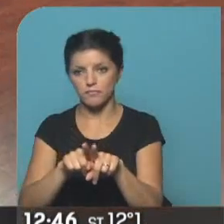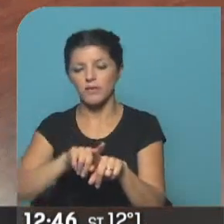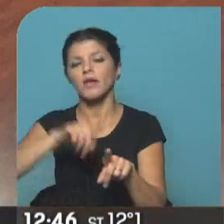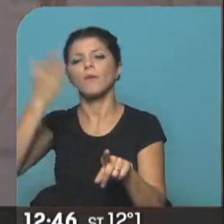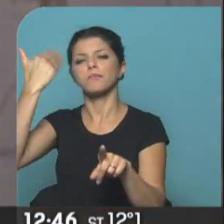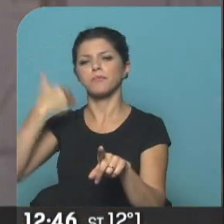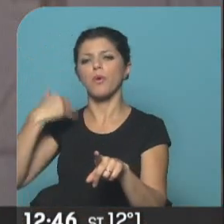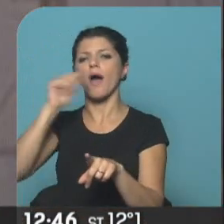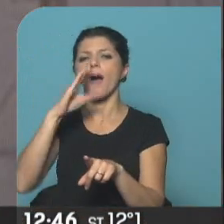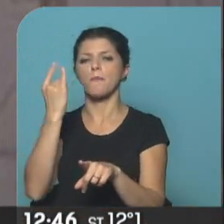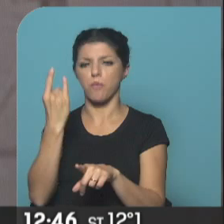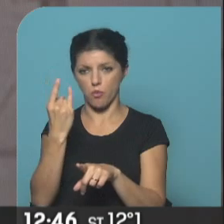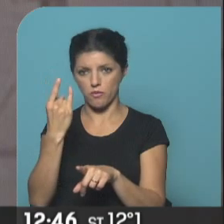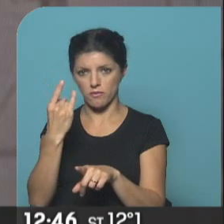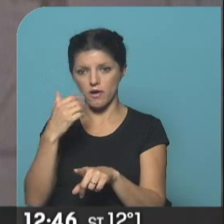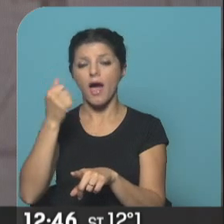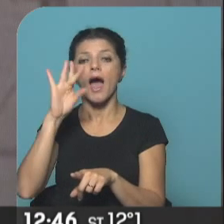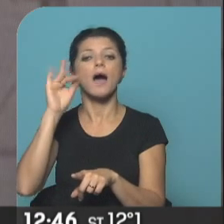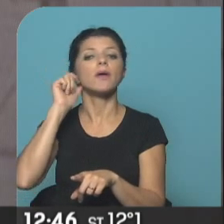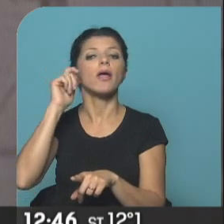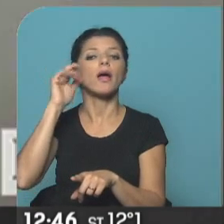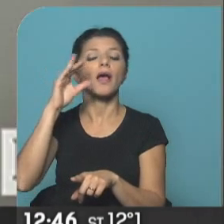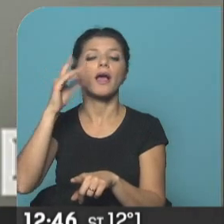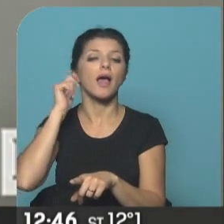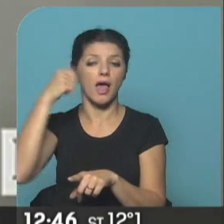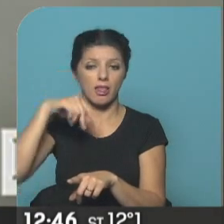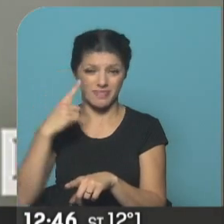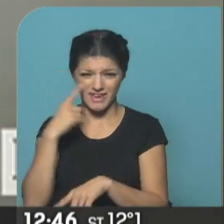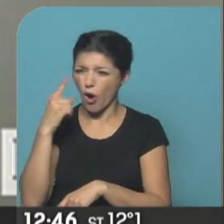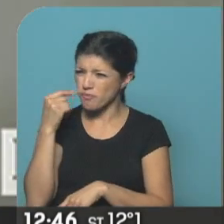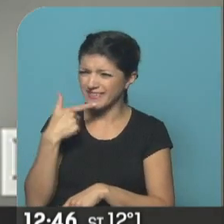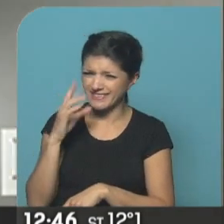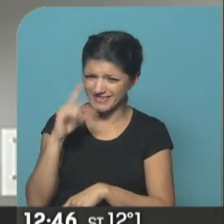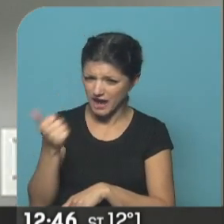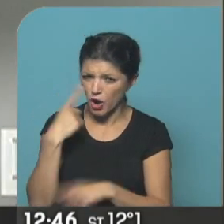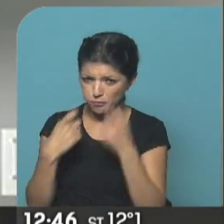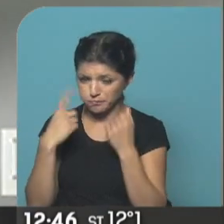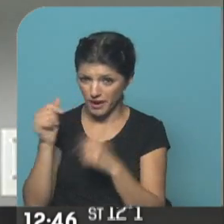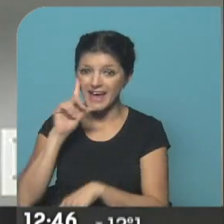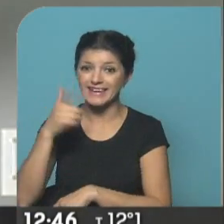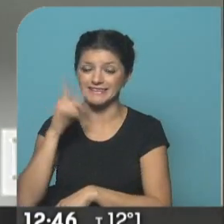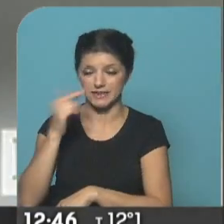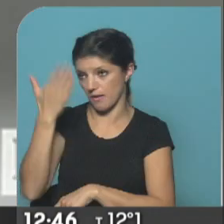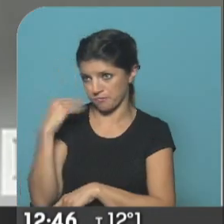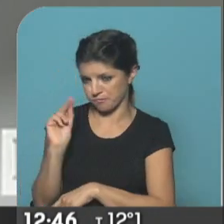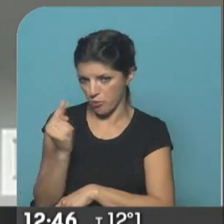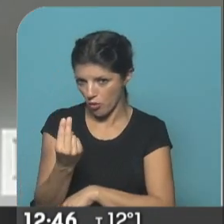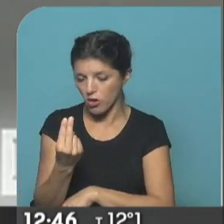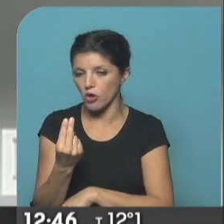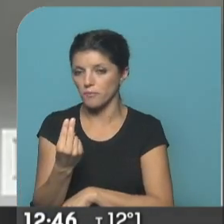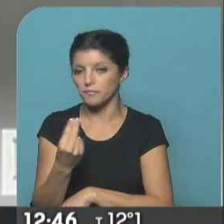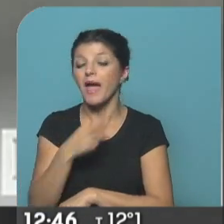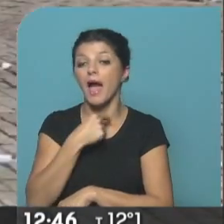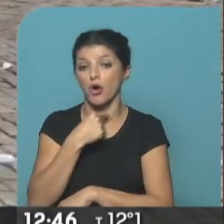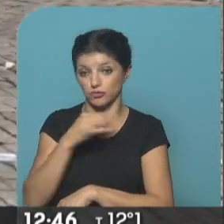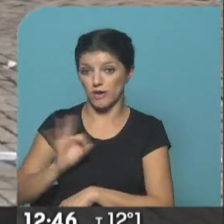llamó Abu Muhammad al-Abdani, que era el sirio que controlaba el Estado Islámico. Lo abatieron en agosto